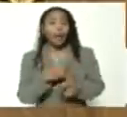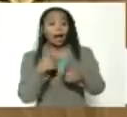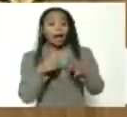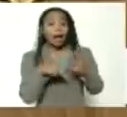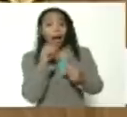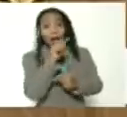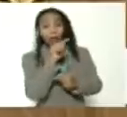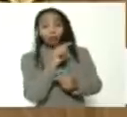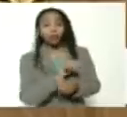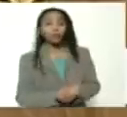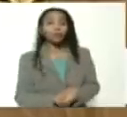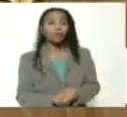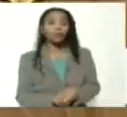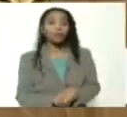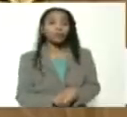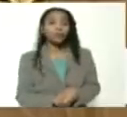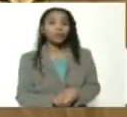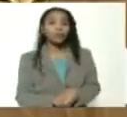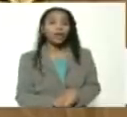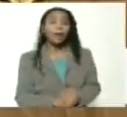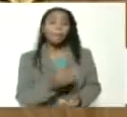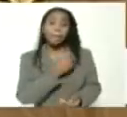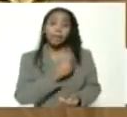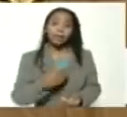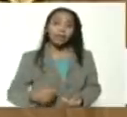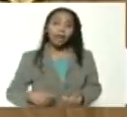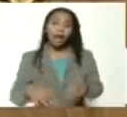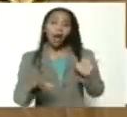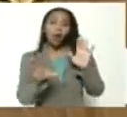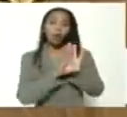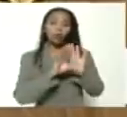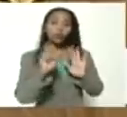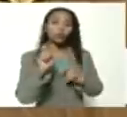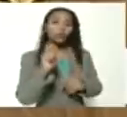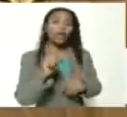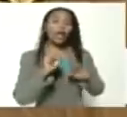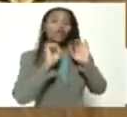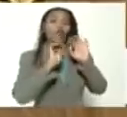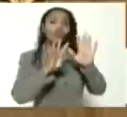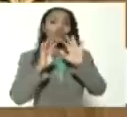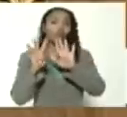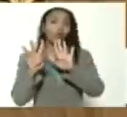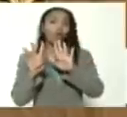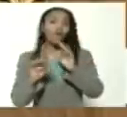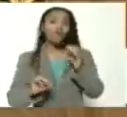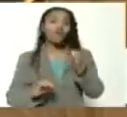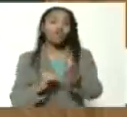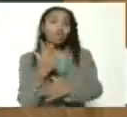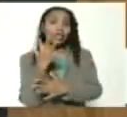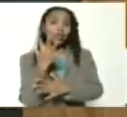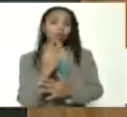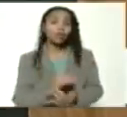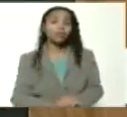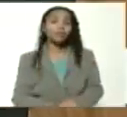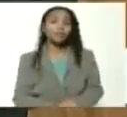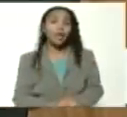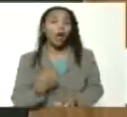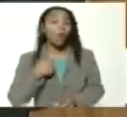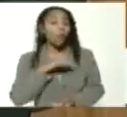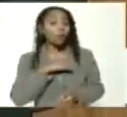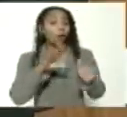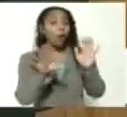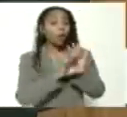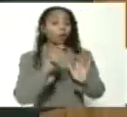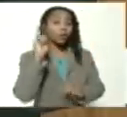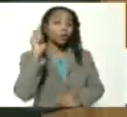en esto, señor presidente, la constituyente del 99 fue fundacional. En nuestra